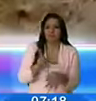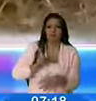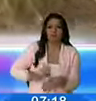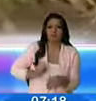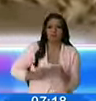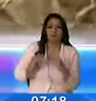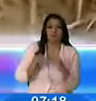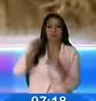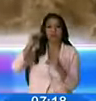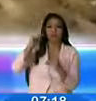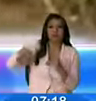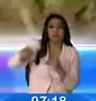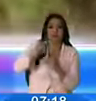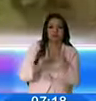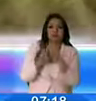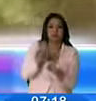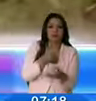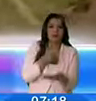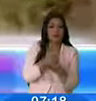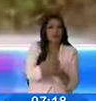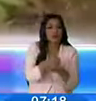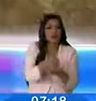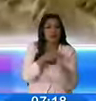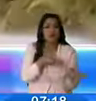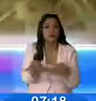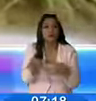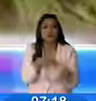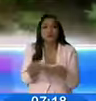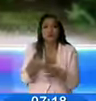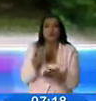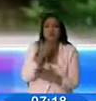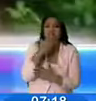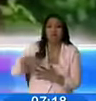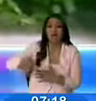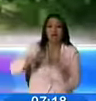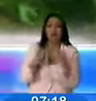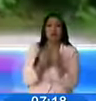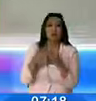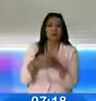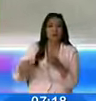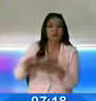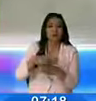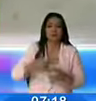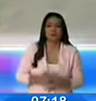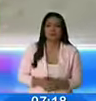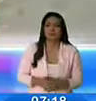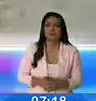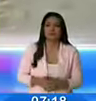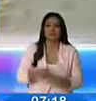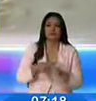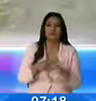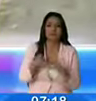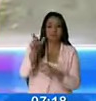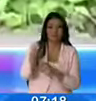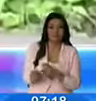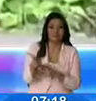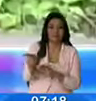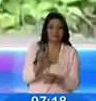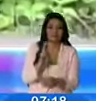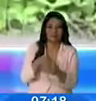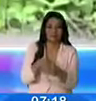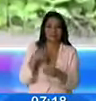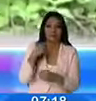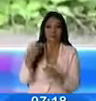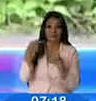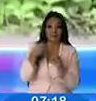para los disidentes que ayudan a coordinar las operaciones del grupo armado. En la versión de un ex miliciano, mencionaría que